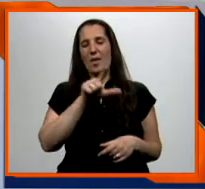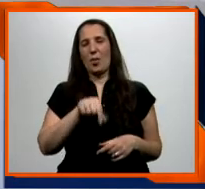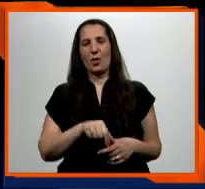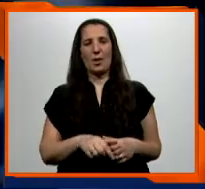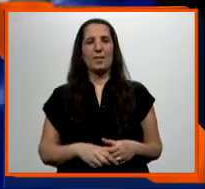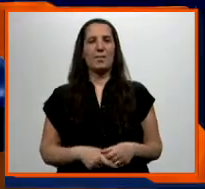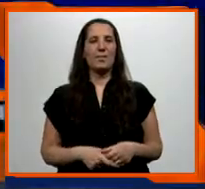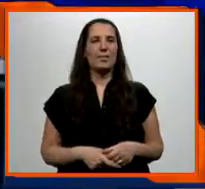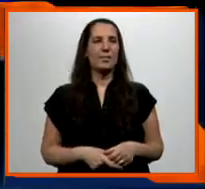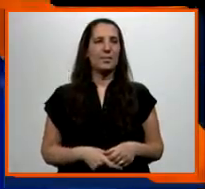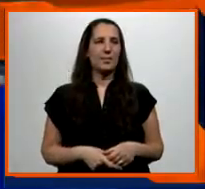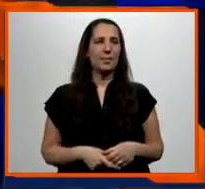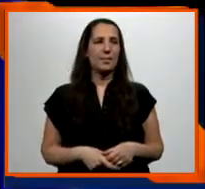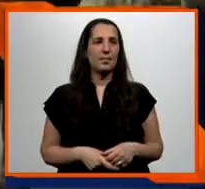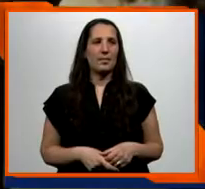Noticias.